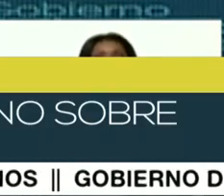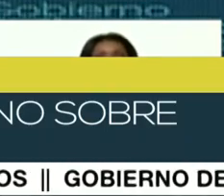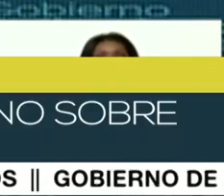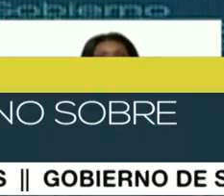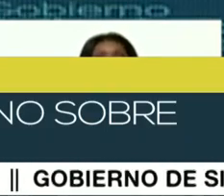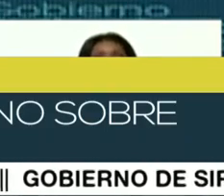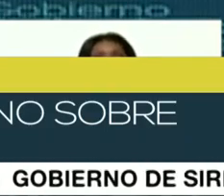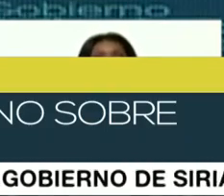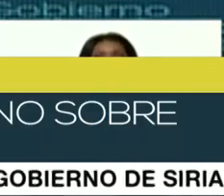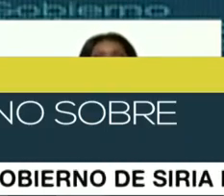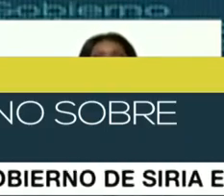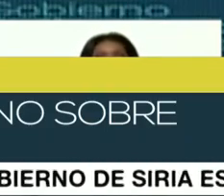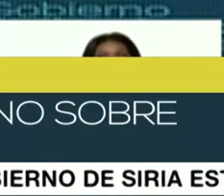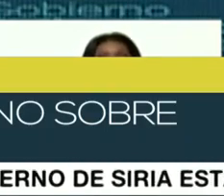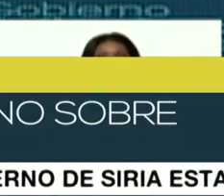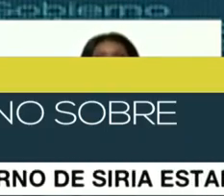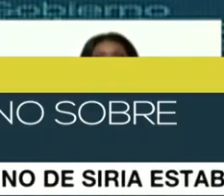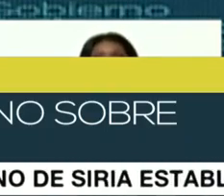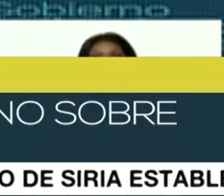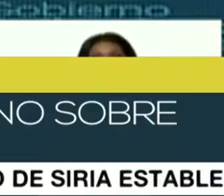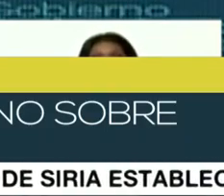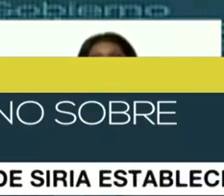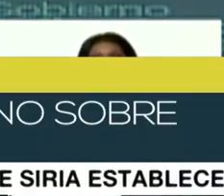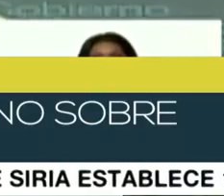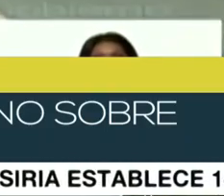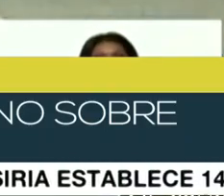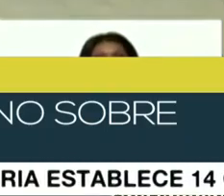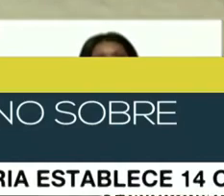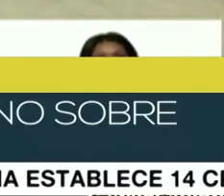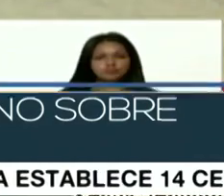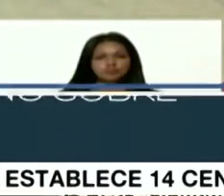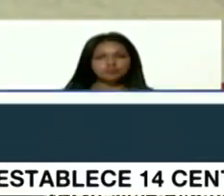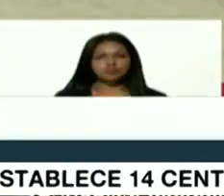y venciendo, presidente. Muy buenas tardes.